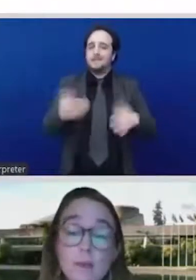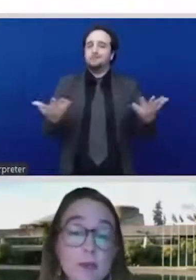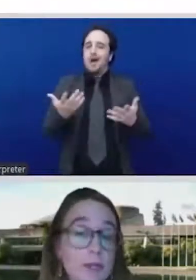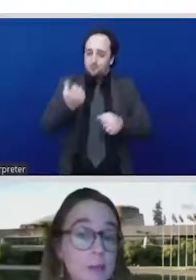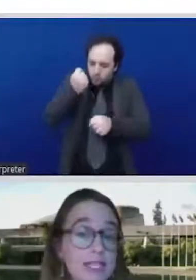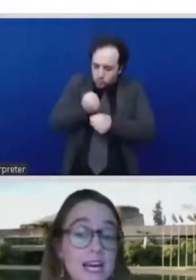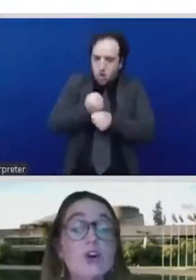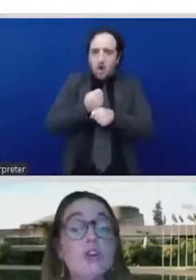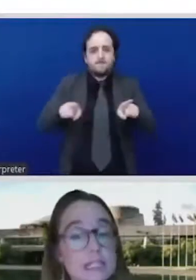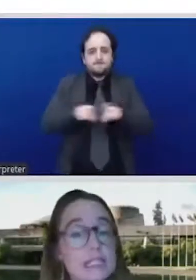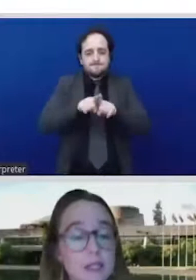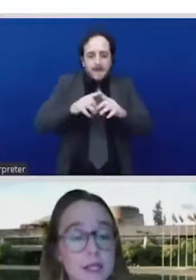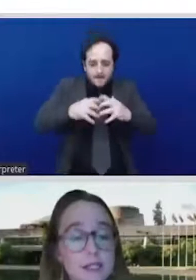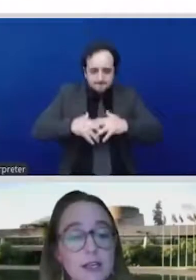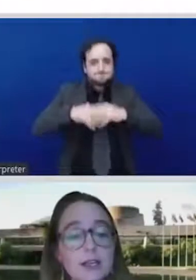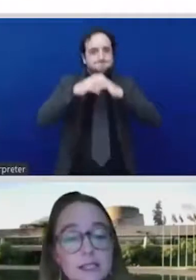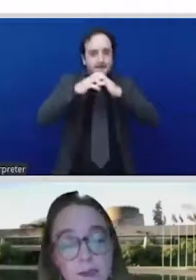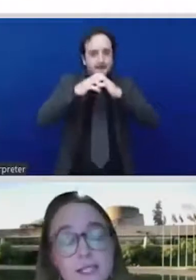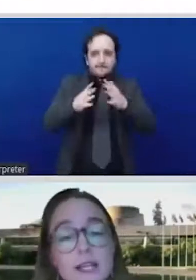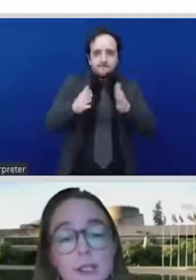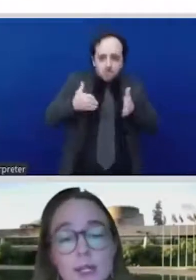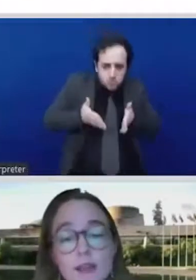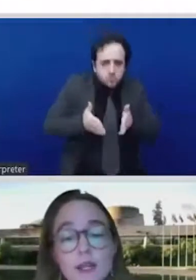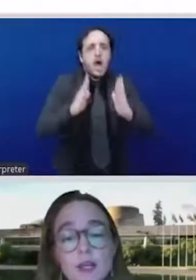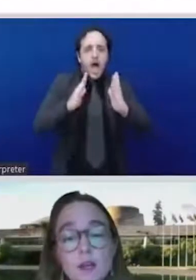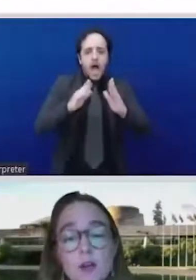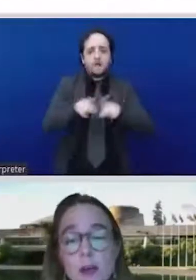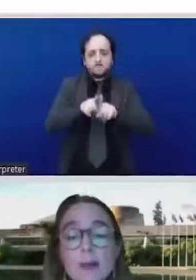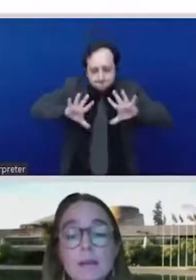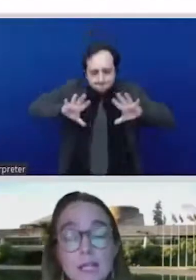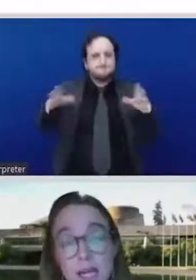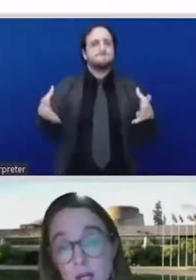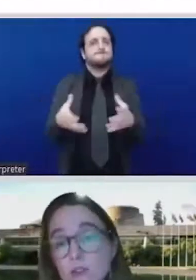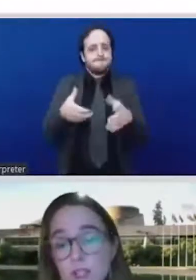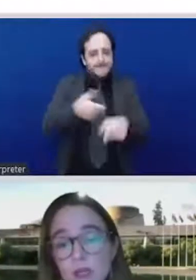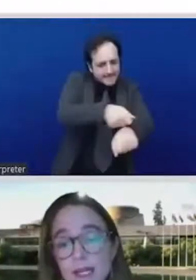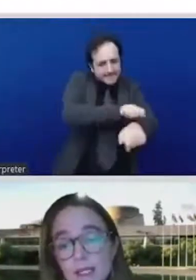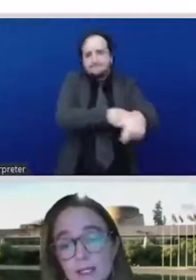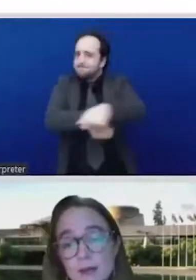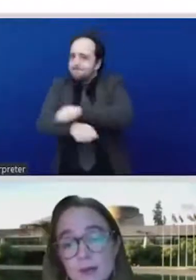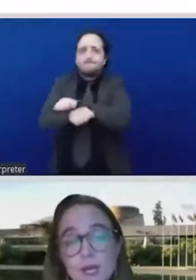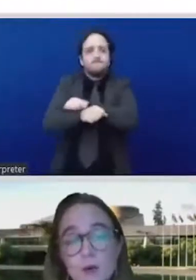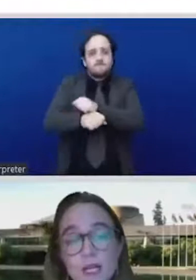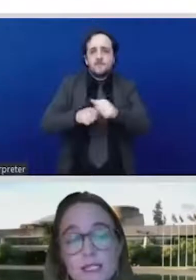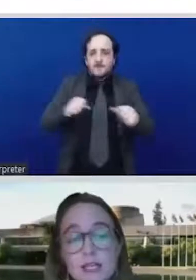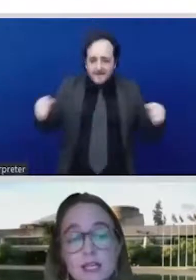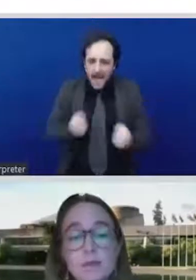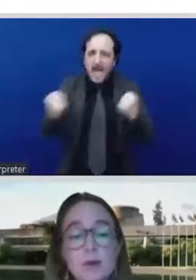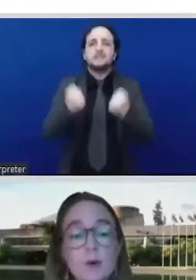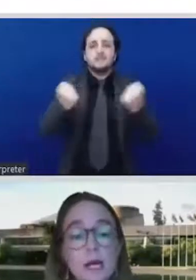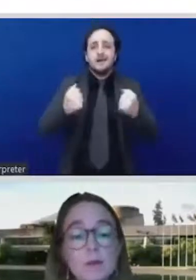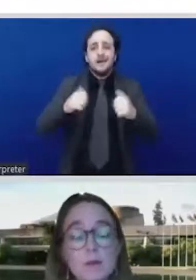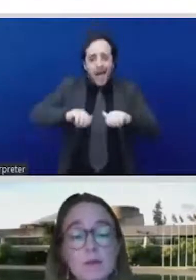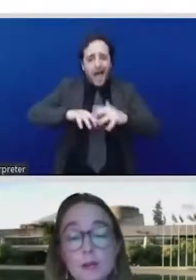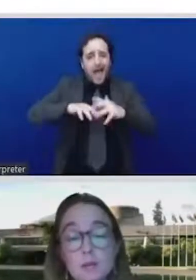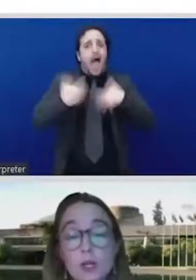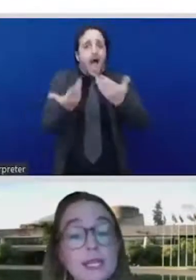implementar políticas contracíclicas, sensibles a las desigualdades de género, para mitigar los efectos de la crisis en la vida de las mujeres, y promover